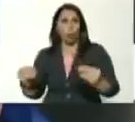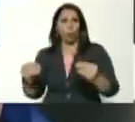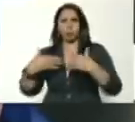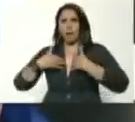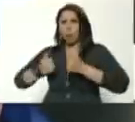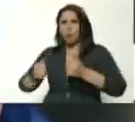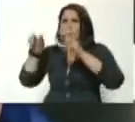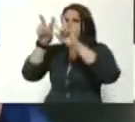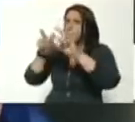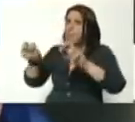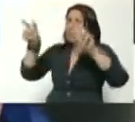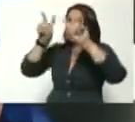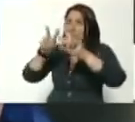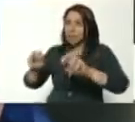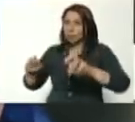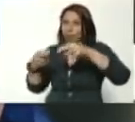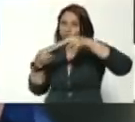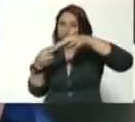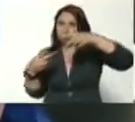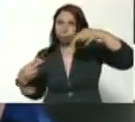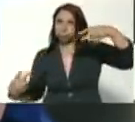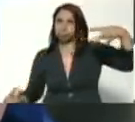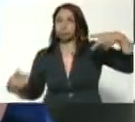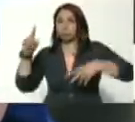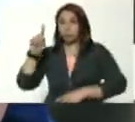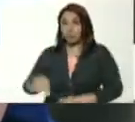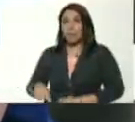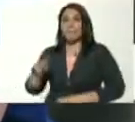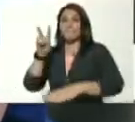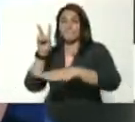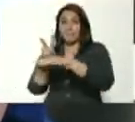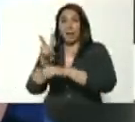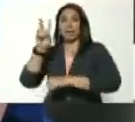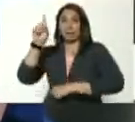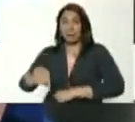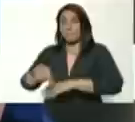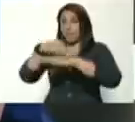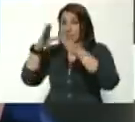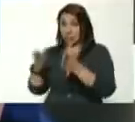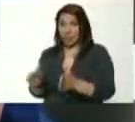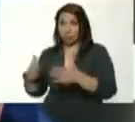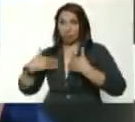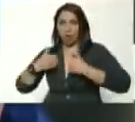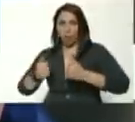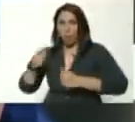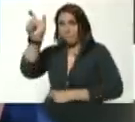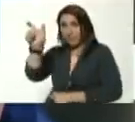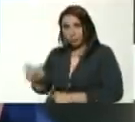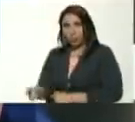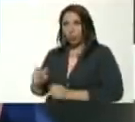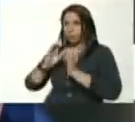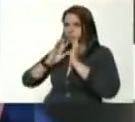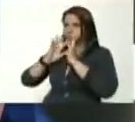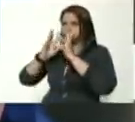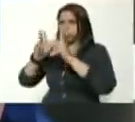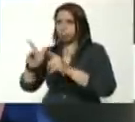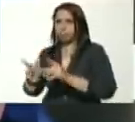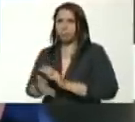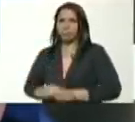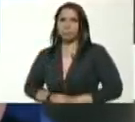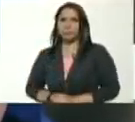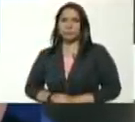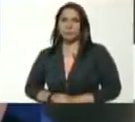la investigación en sitio con la Dirección de Epidemiología de Barcas y el Ministerio de Salud, y el paciente narró unos hechos